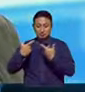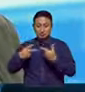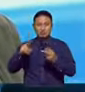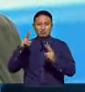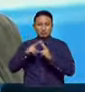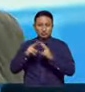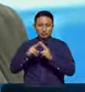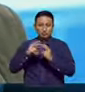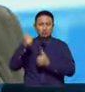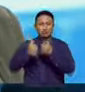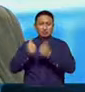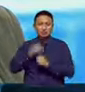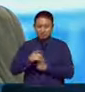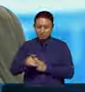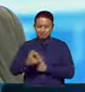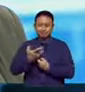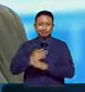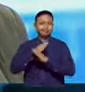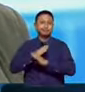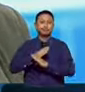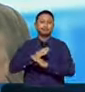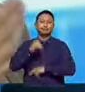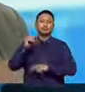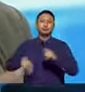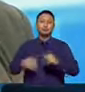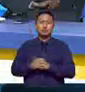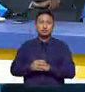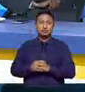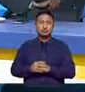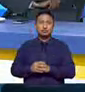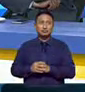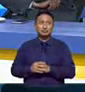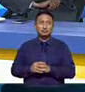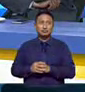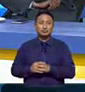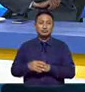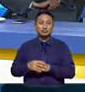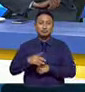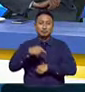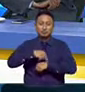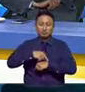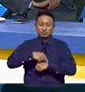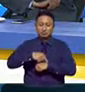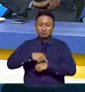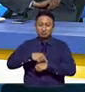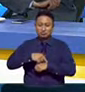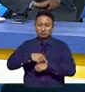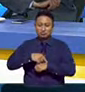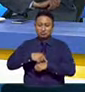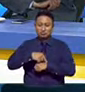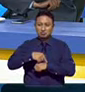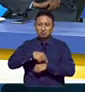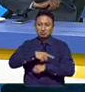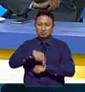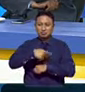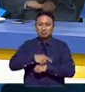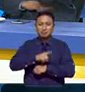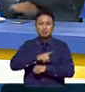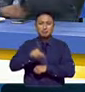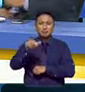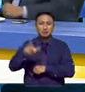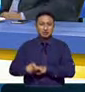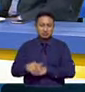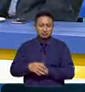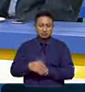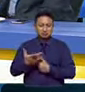los candidatos y no fue posible, ¿no? Tomó mucho tiempo antes de que aparezca eso. Y creo que para la ciudadanía ese ejercicio